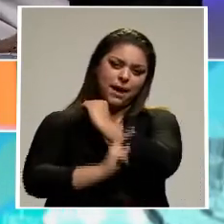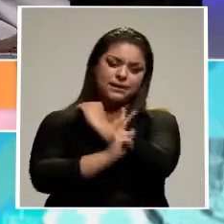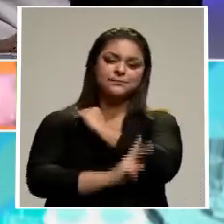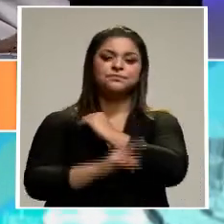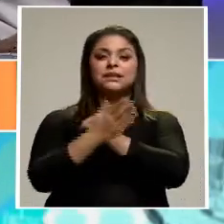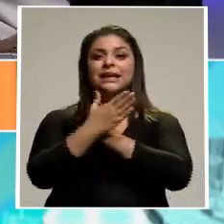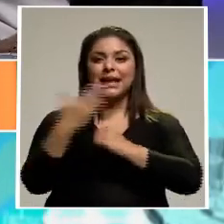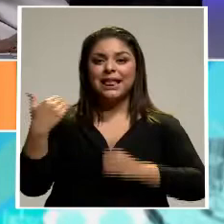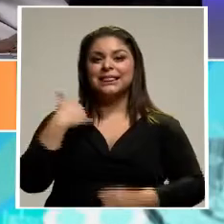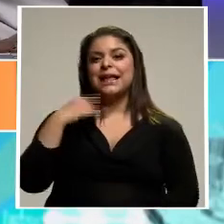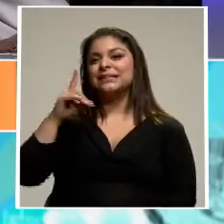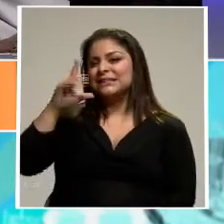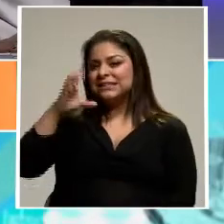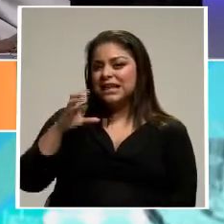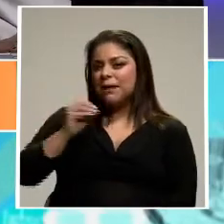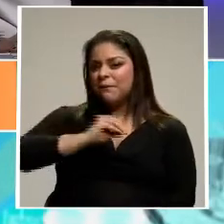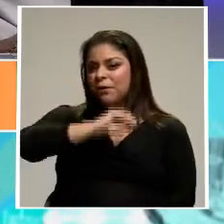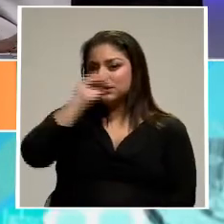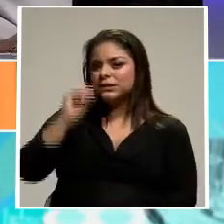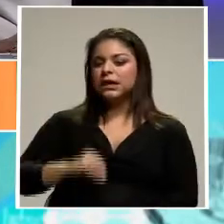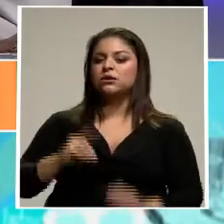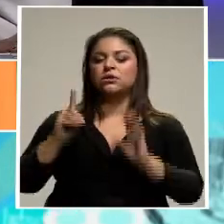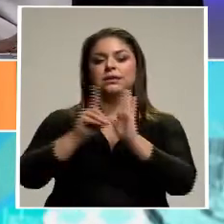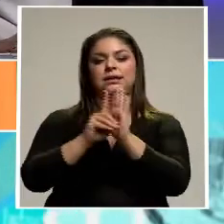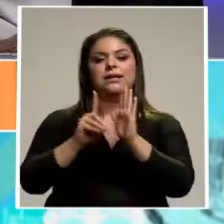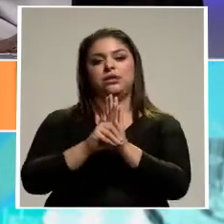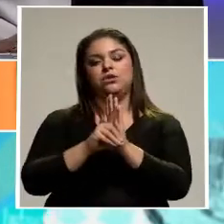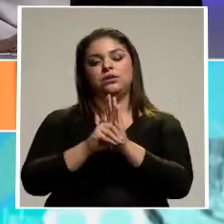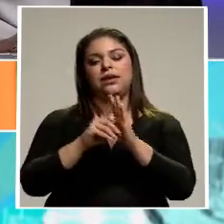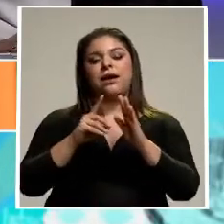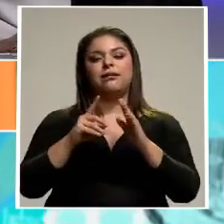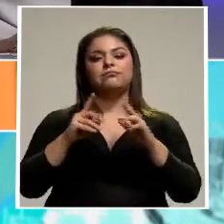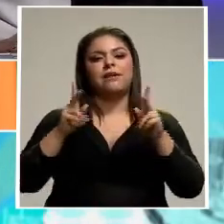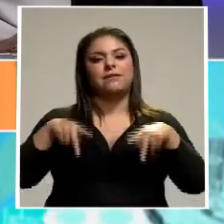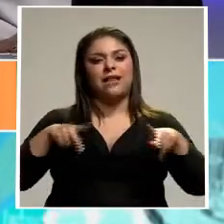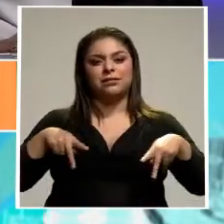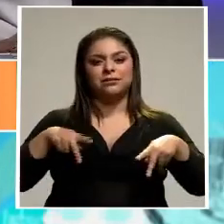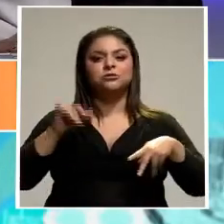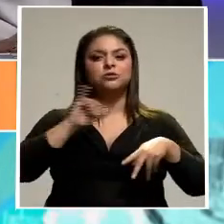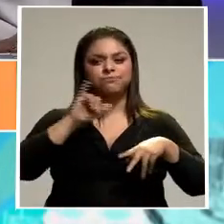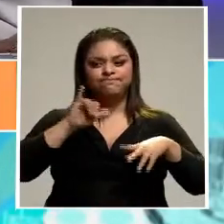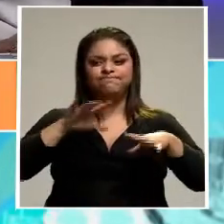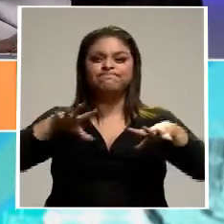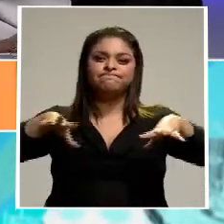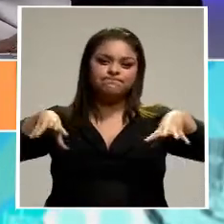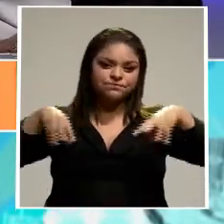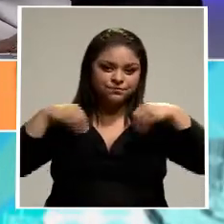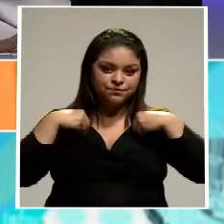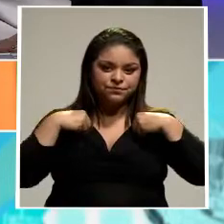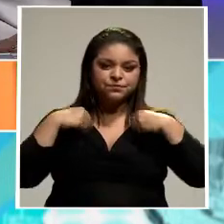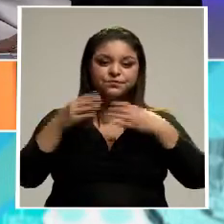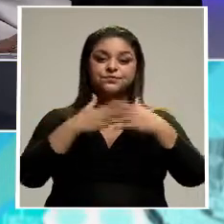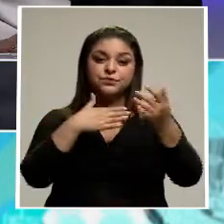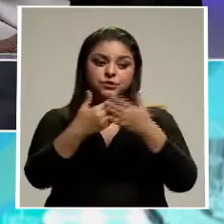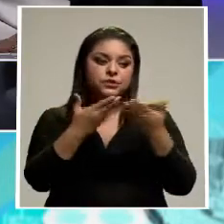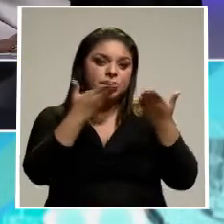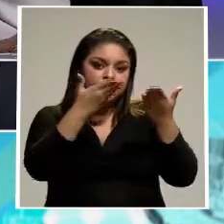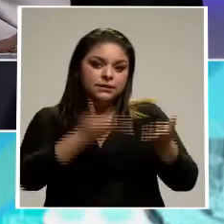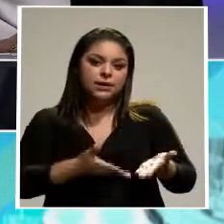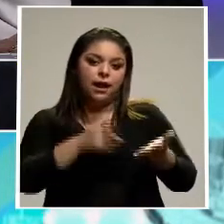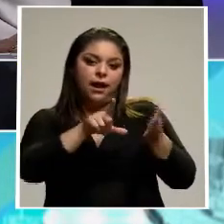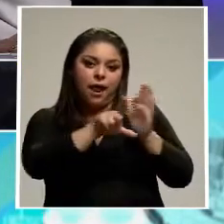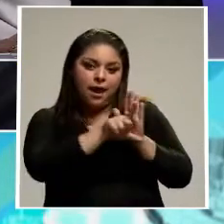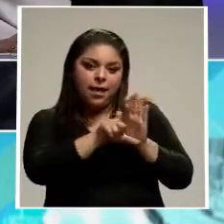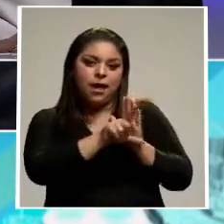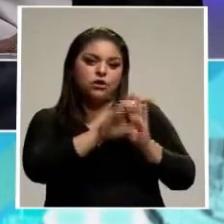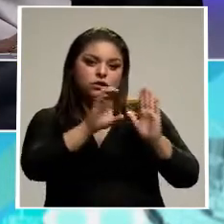derechos de los habitantes, de los que están, como dice usted, en el papel, en la ley y en la Constitución. Eso depende